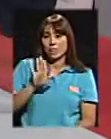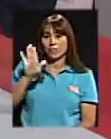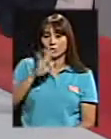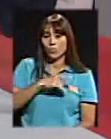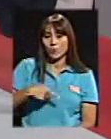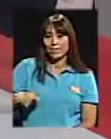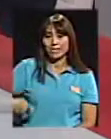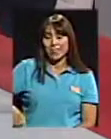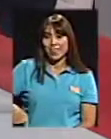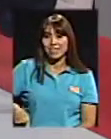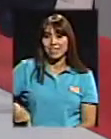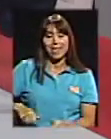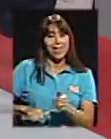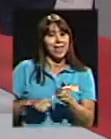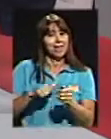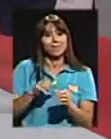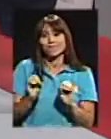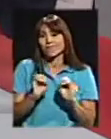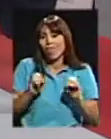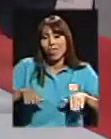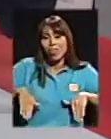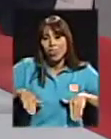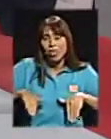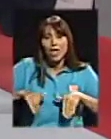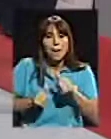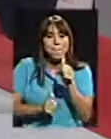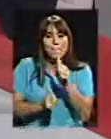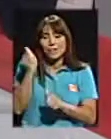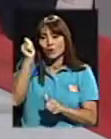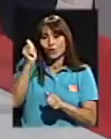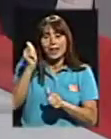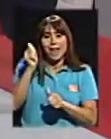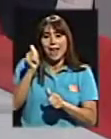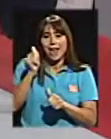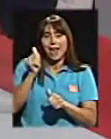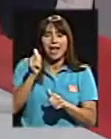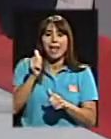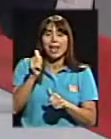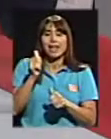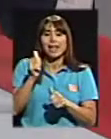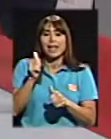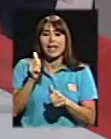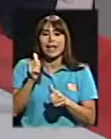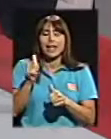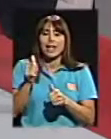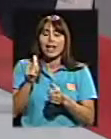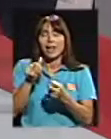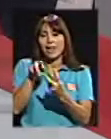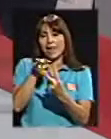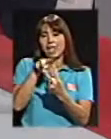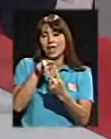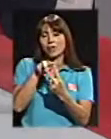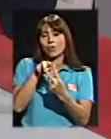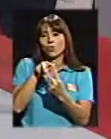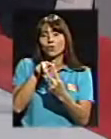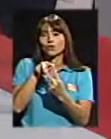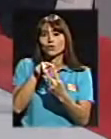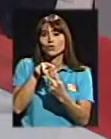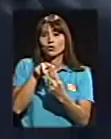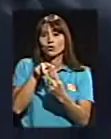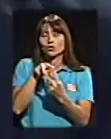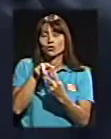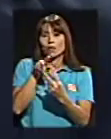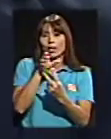una mayoría en el más tributario de las dos cámaras